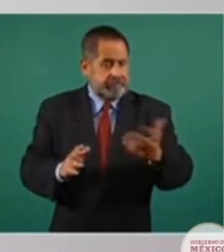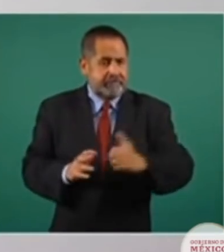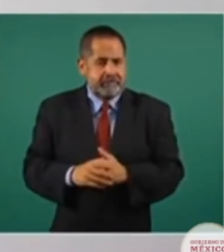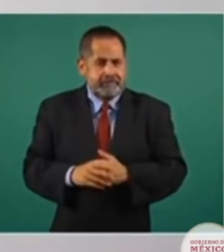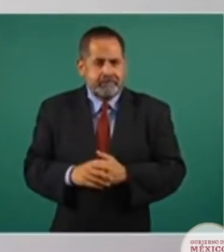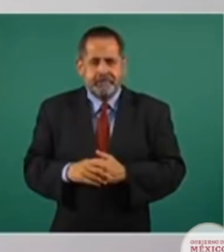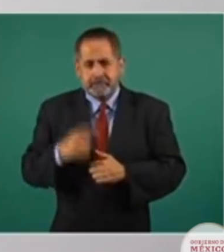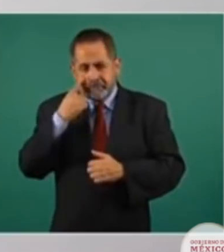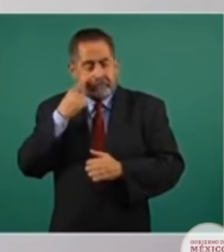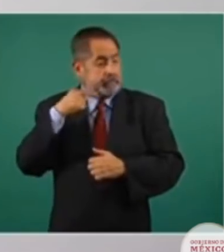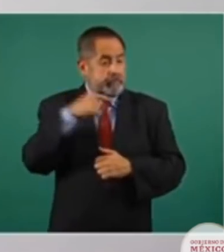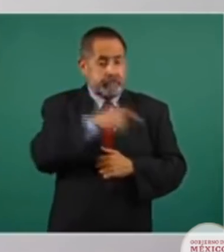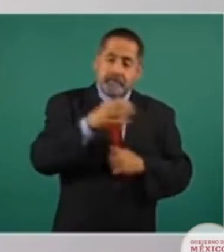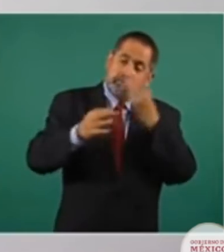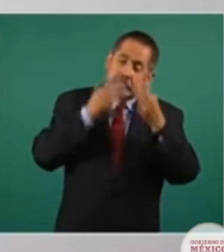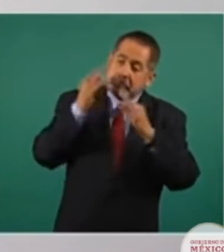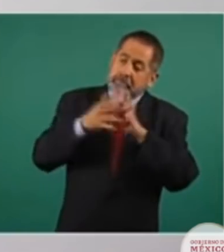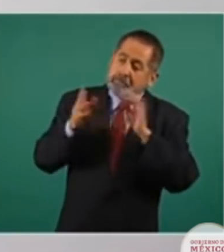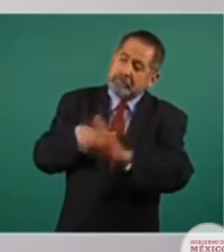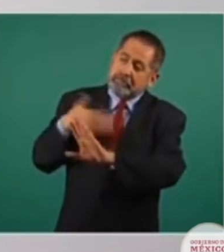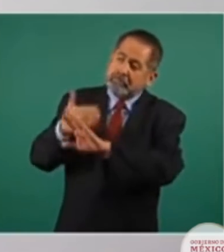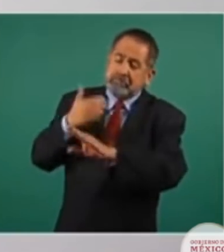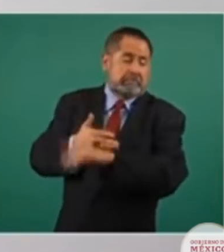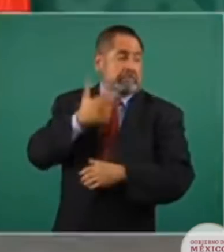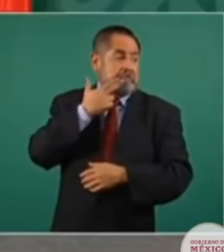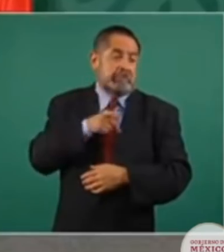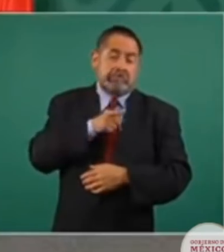las campañas en contra de la nuestra.